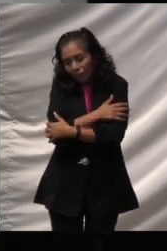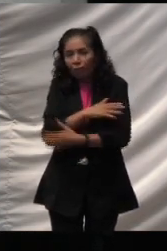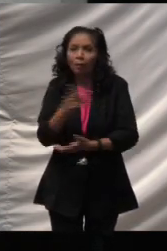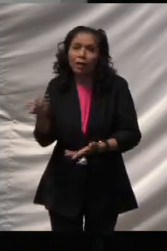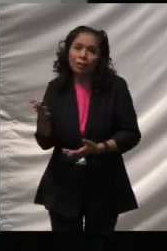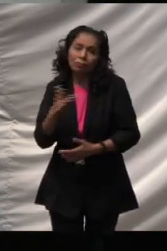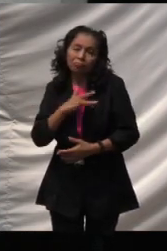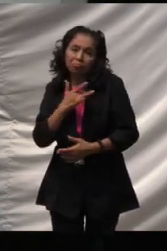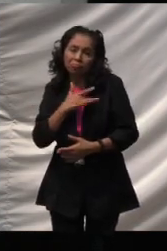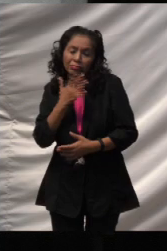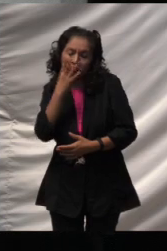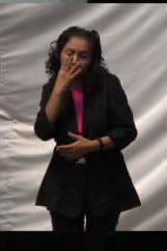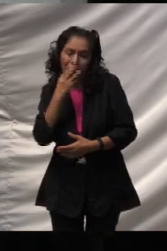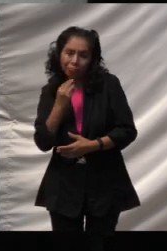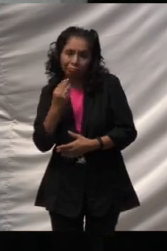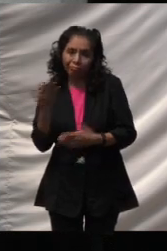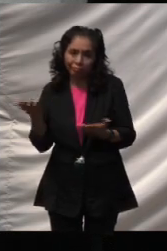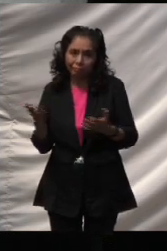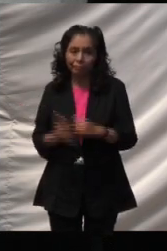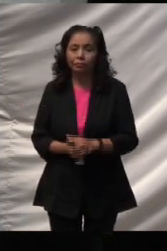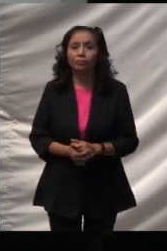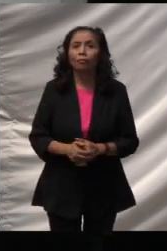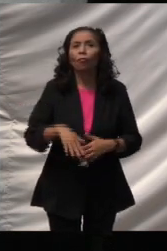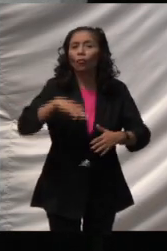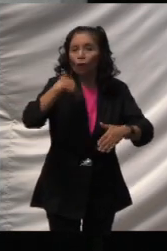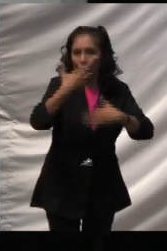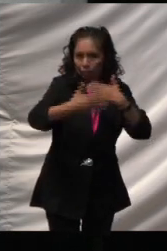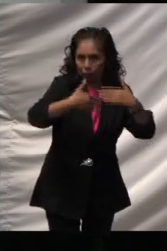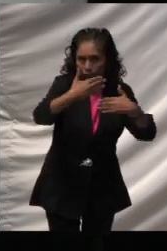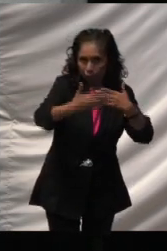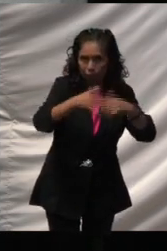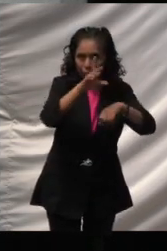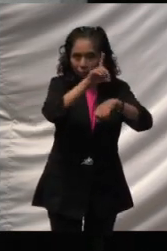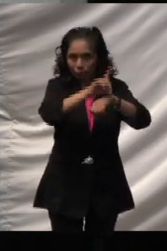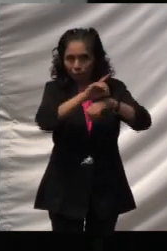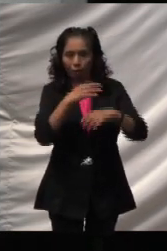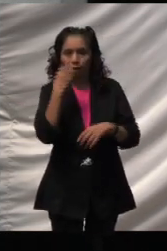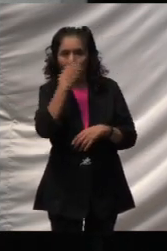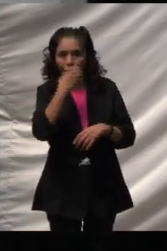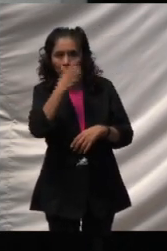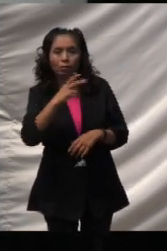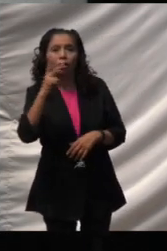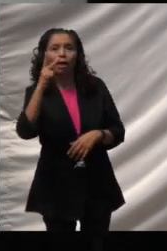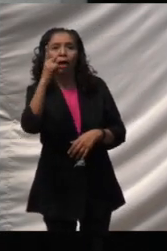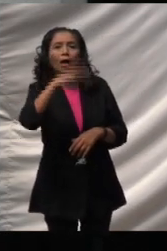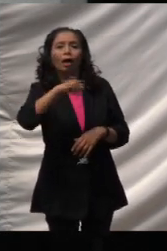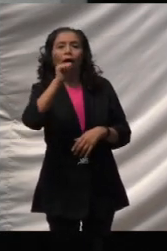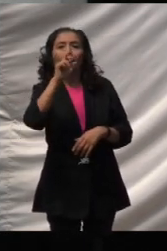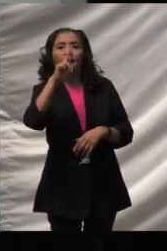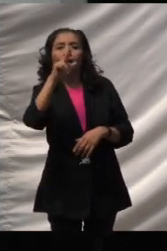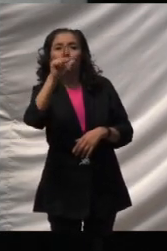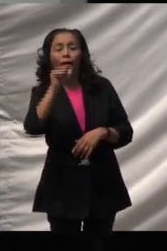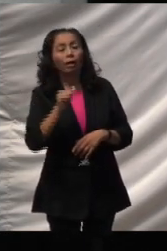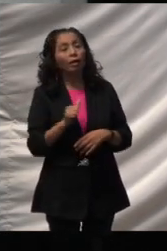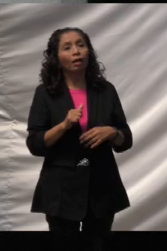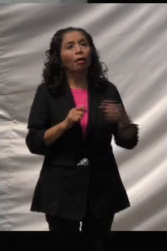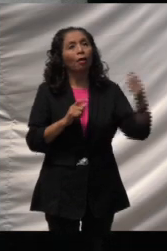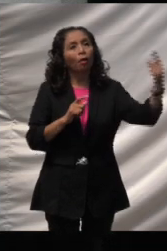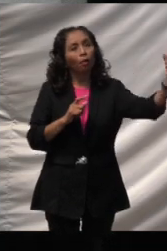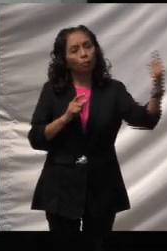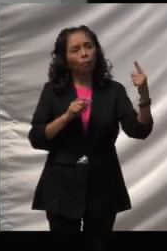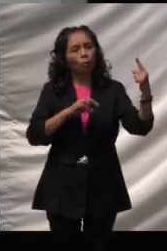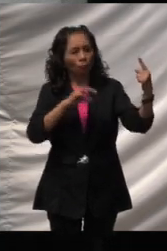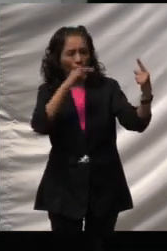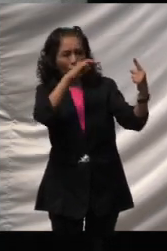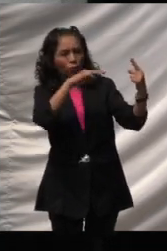muy triste. Al siguiente día, en la entrada de la escuela, Carla ve de lejos a Marla bajándose del auto de